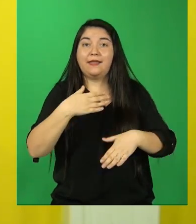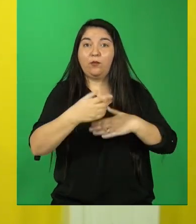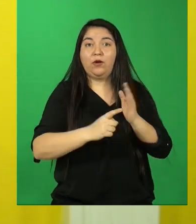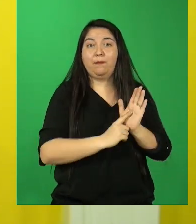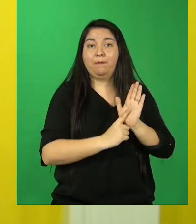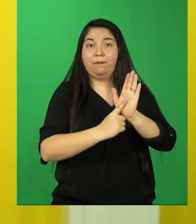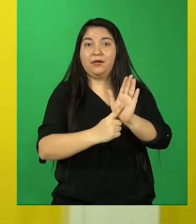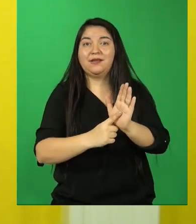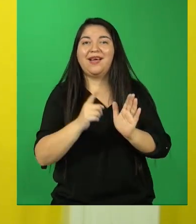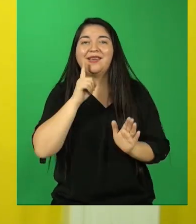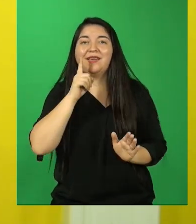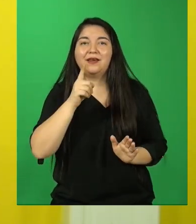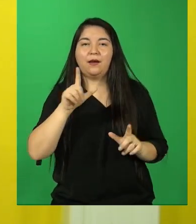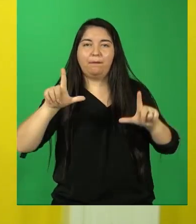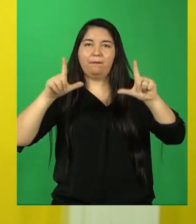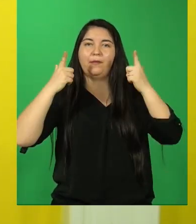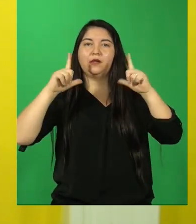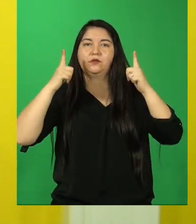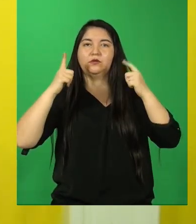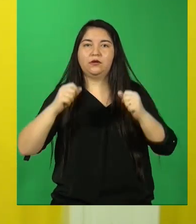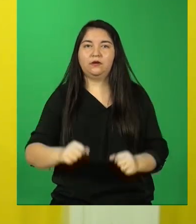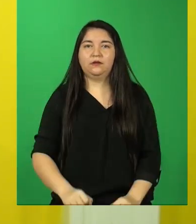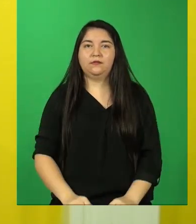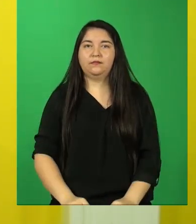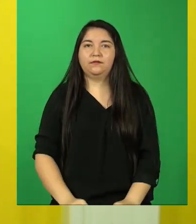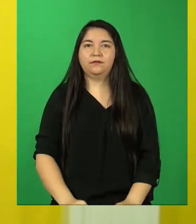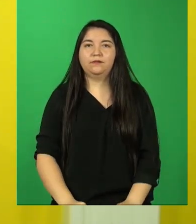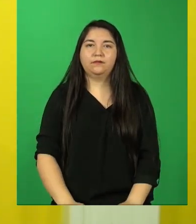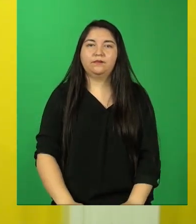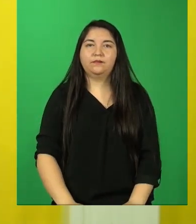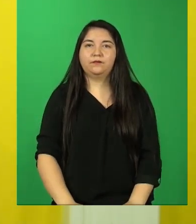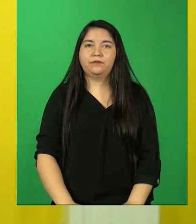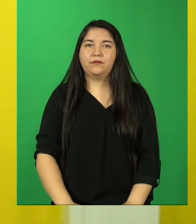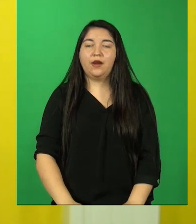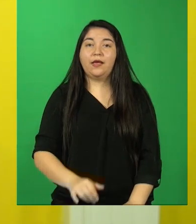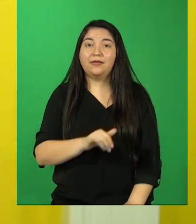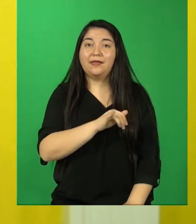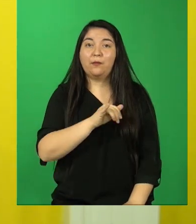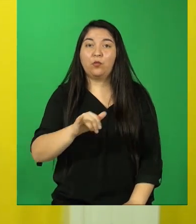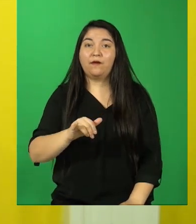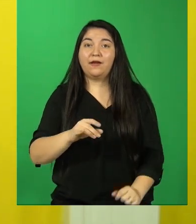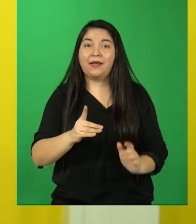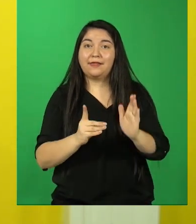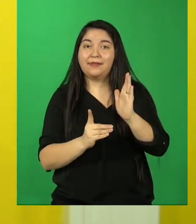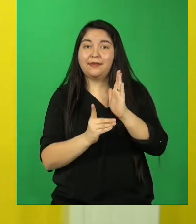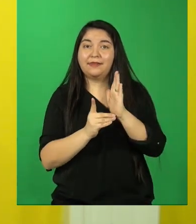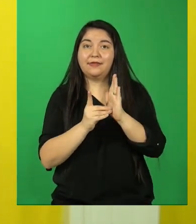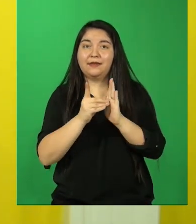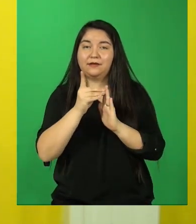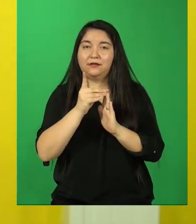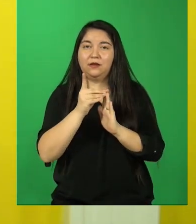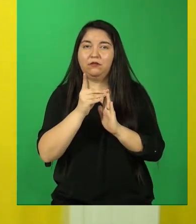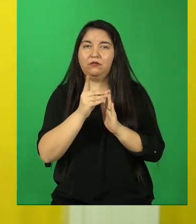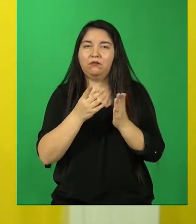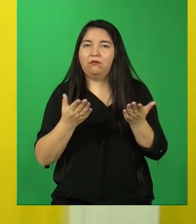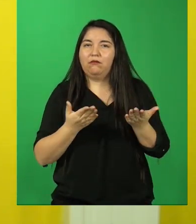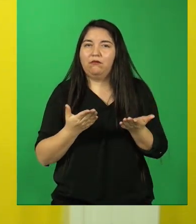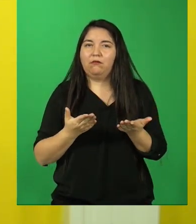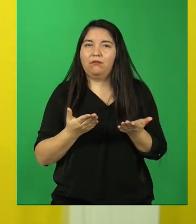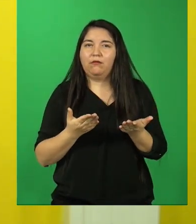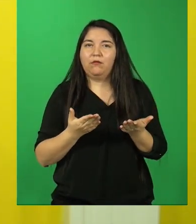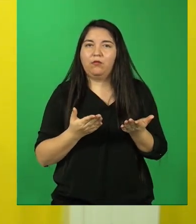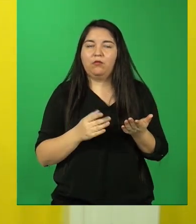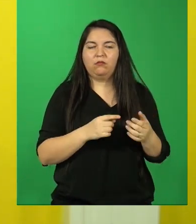personajes en el inicio. Luego viene el desarrollo. Ahí se desarrolla